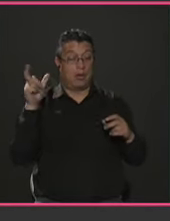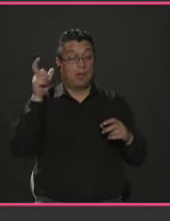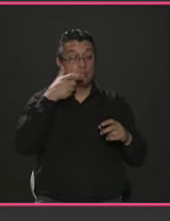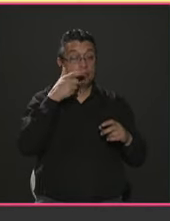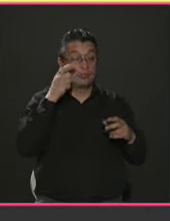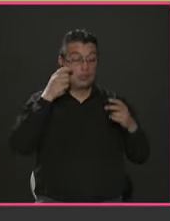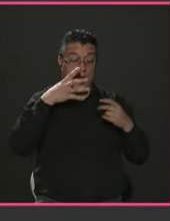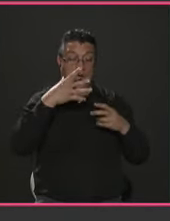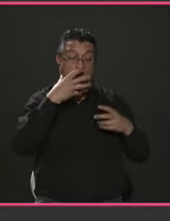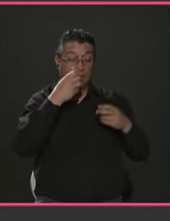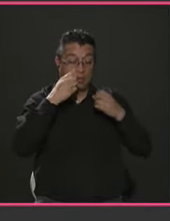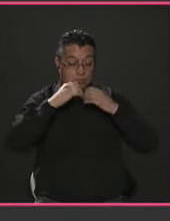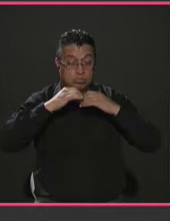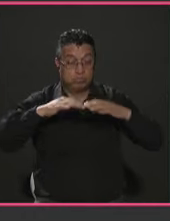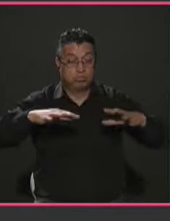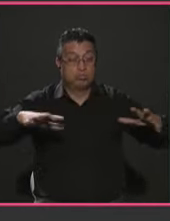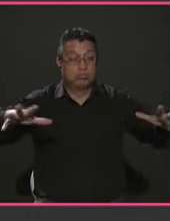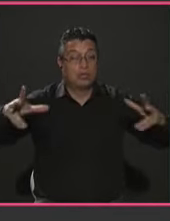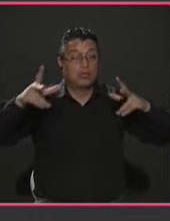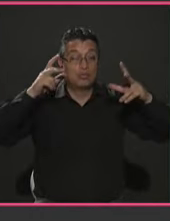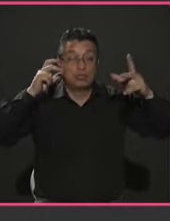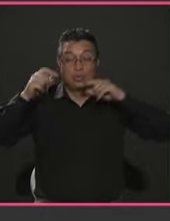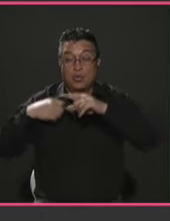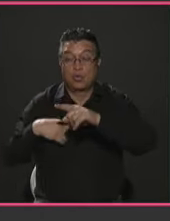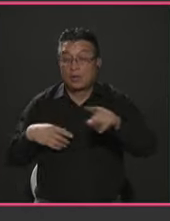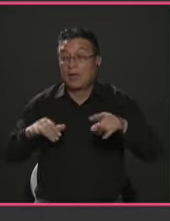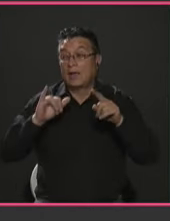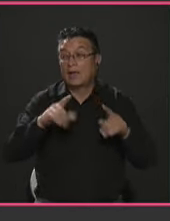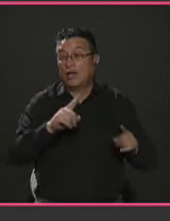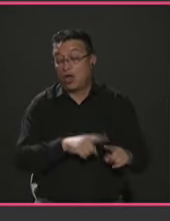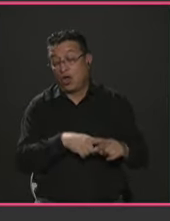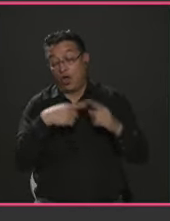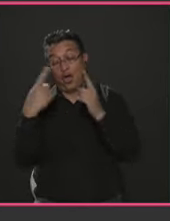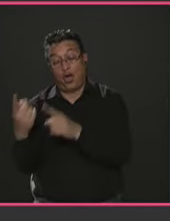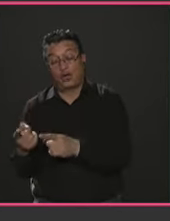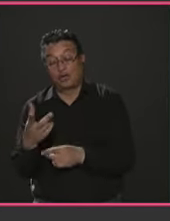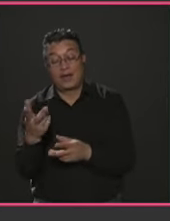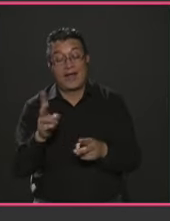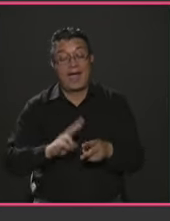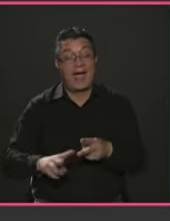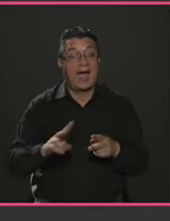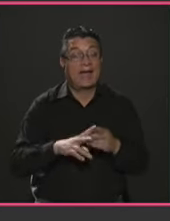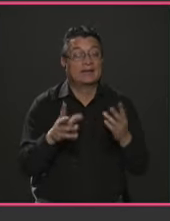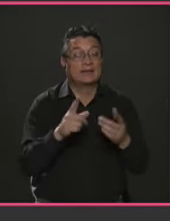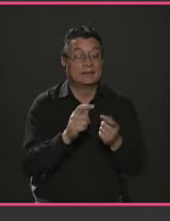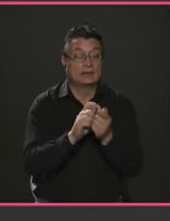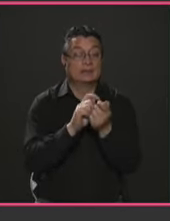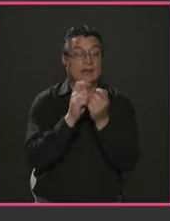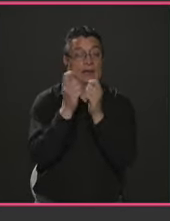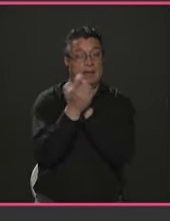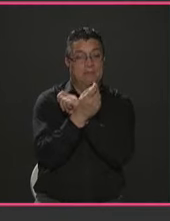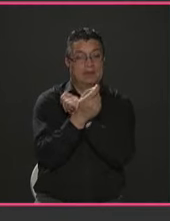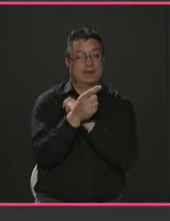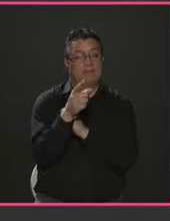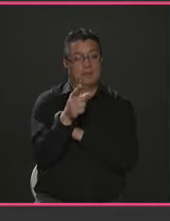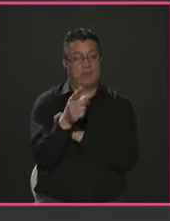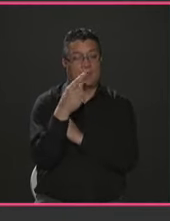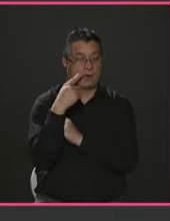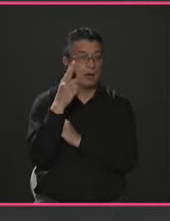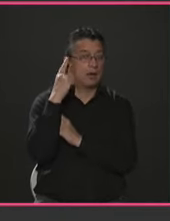el audio cierto que ustedes me están escuchando y por el otro lado lo que ustedes tienen que hacer es el proceso inverso cierto o sea